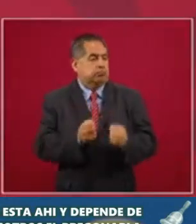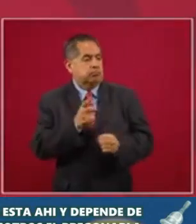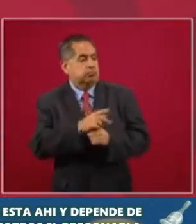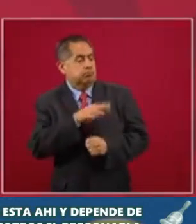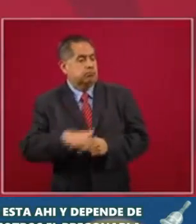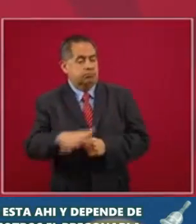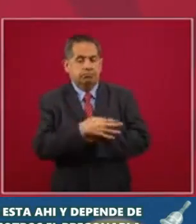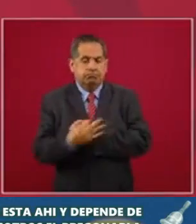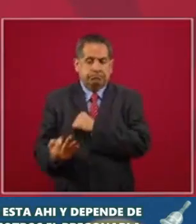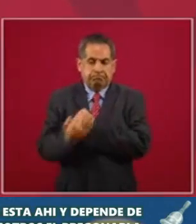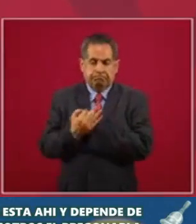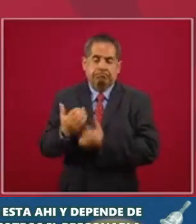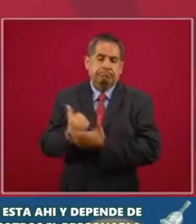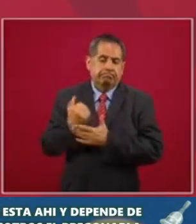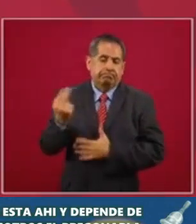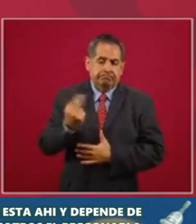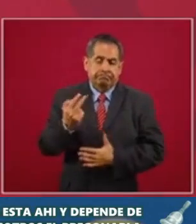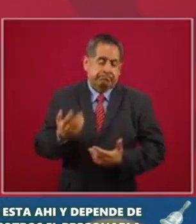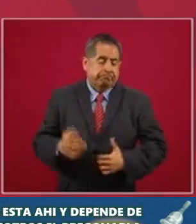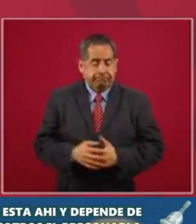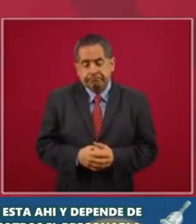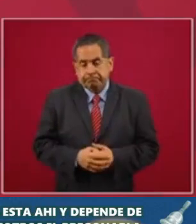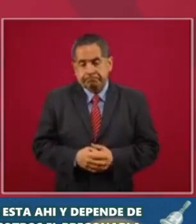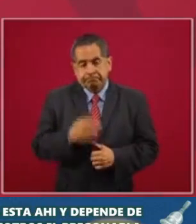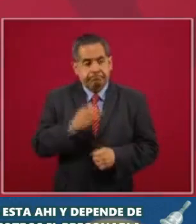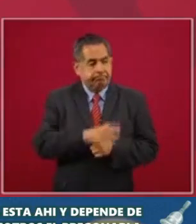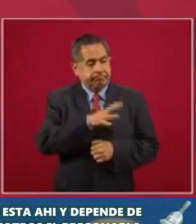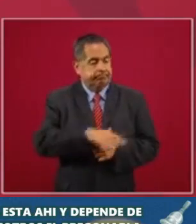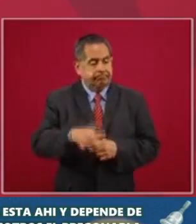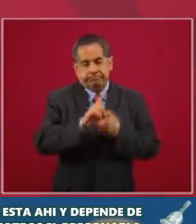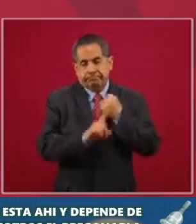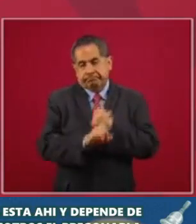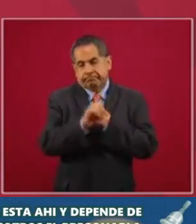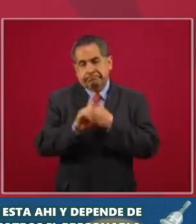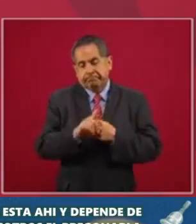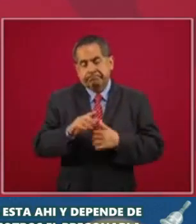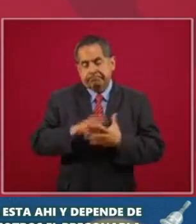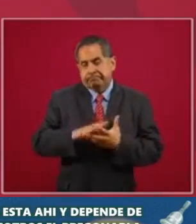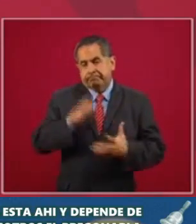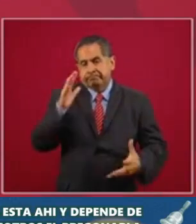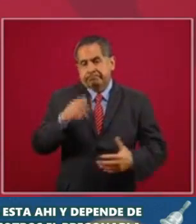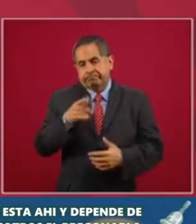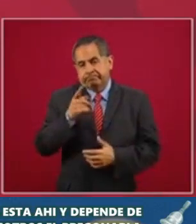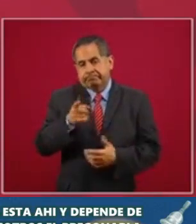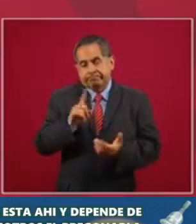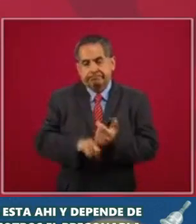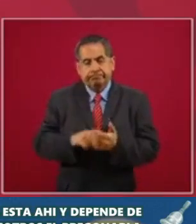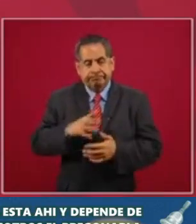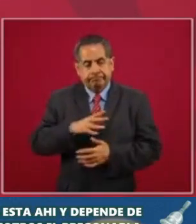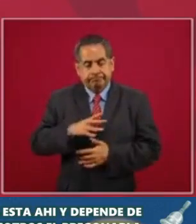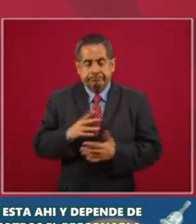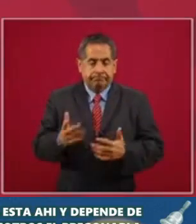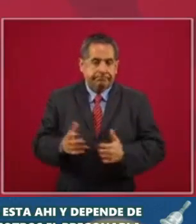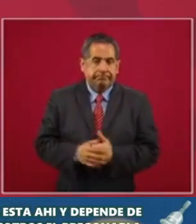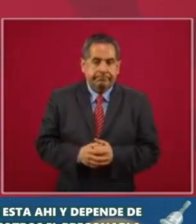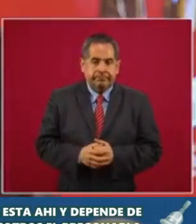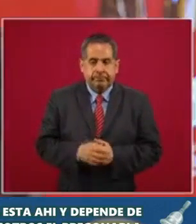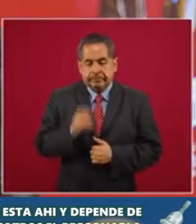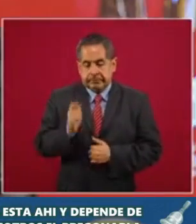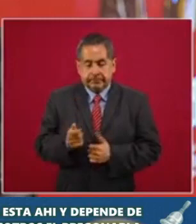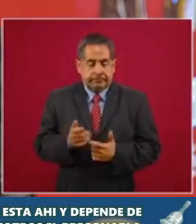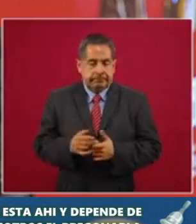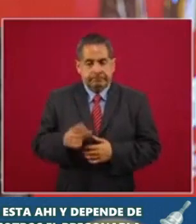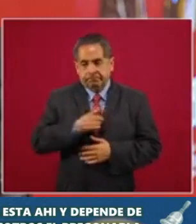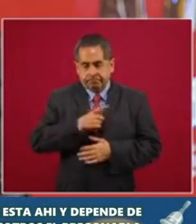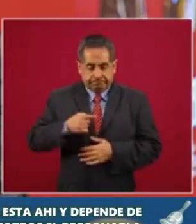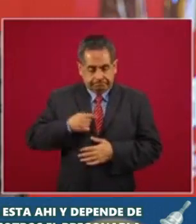porque es un problema que tenemos que